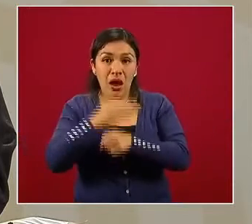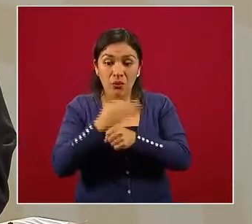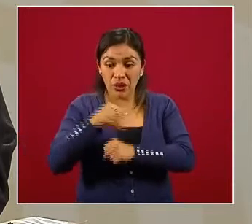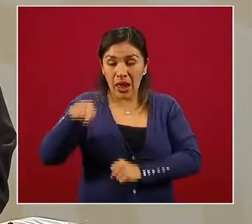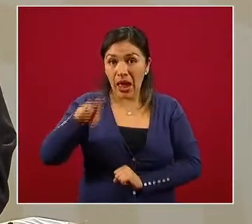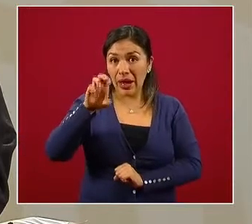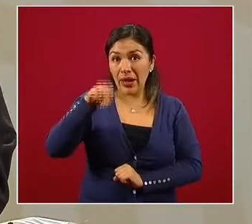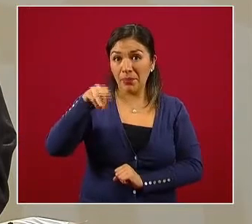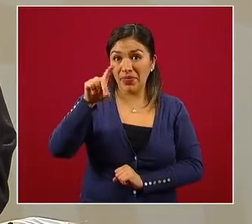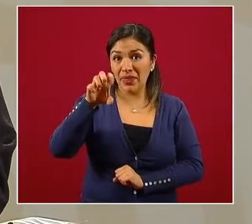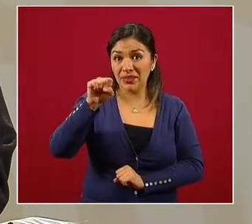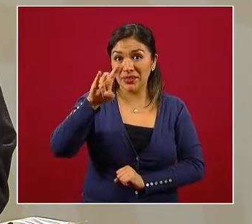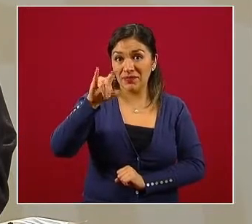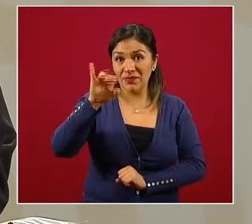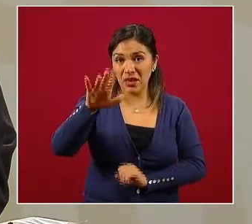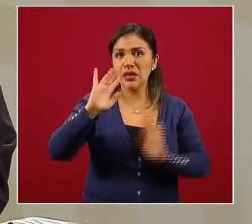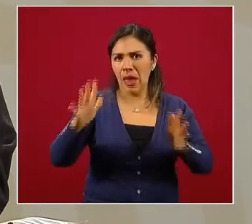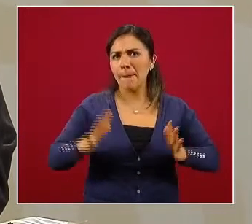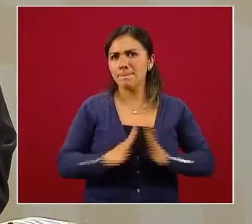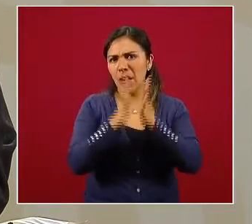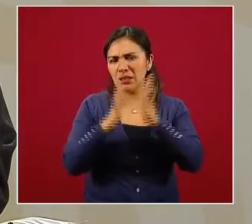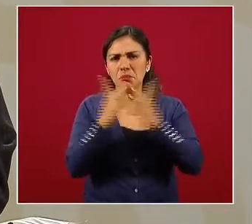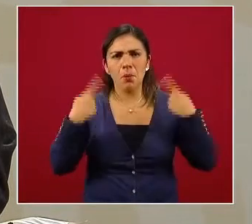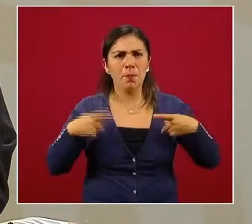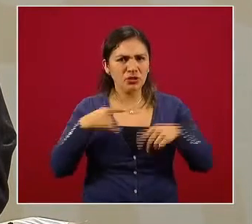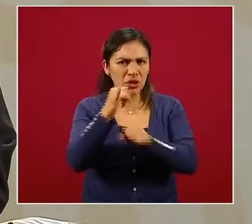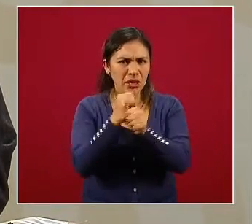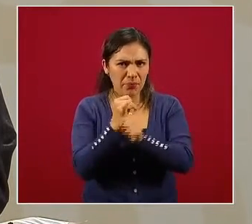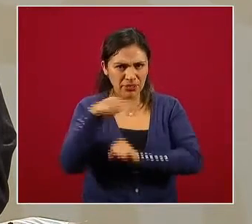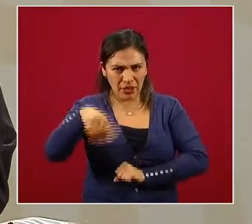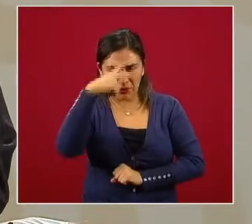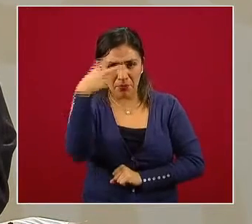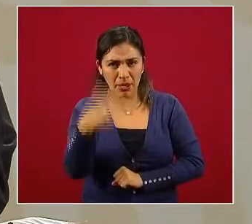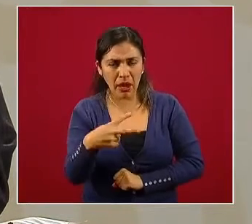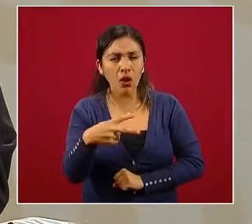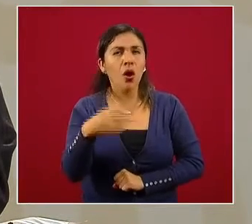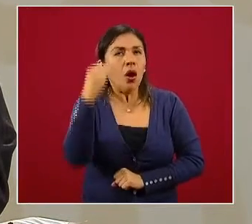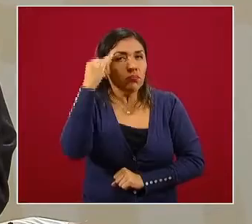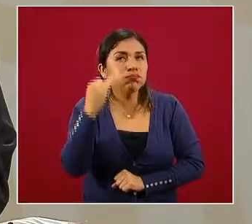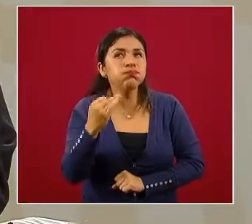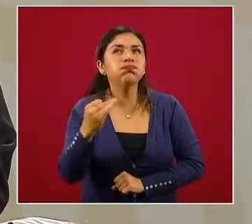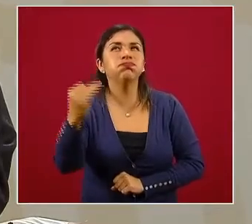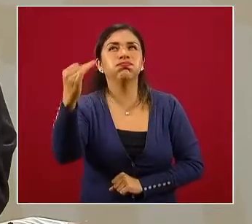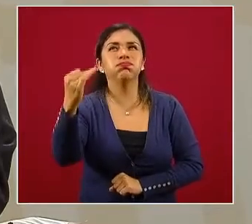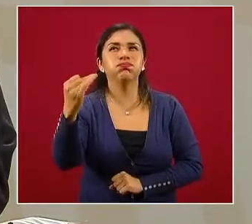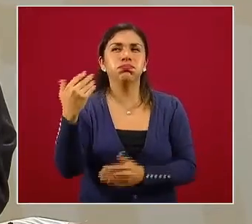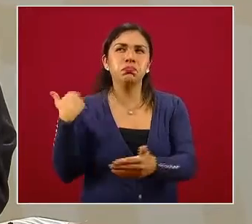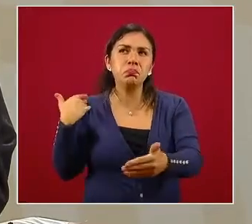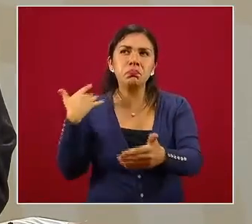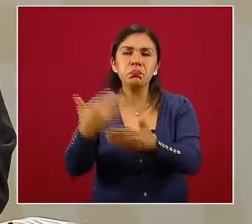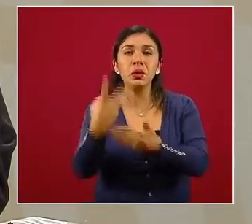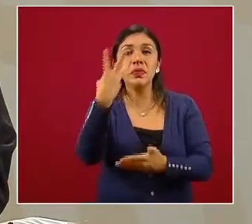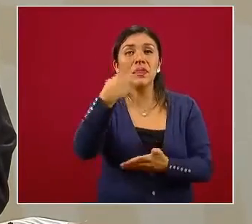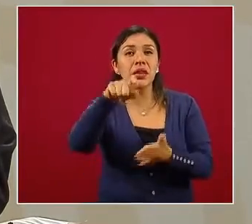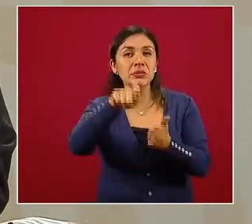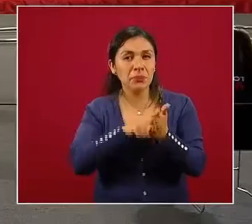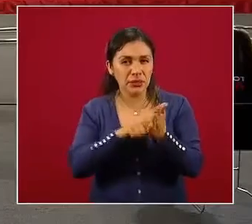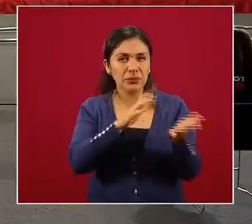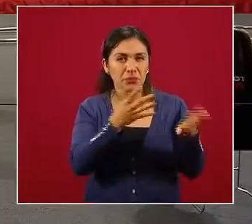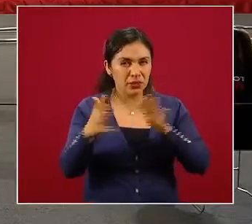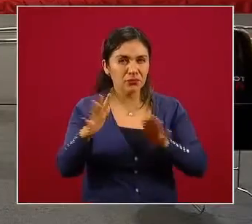Remdesivir, en el que participaron investigadoras e investigadores mexicanos, duró aproximadamente 3